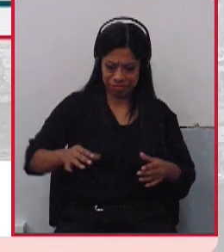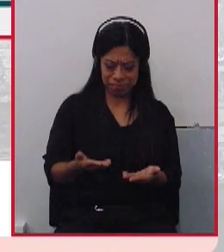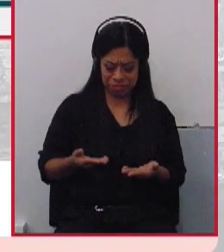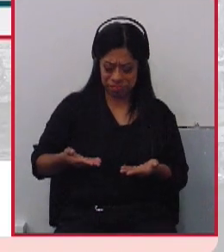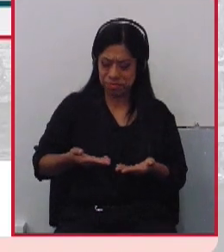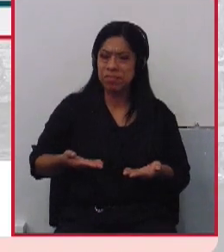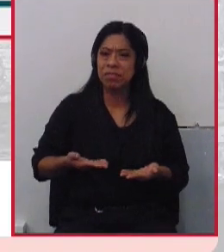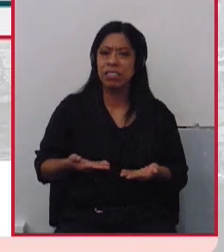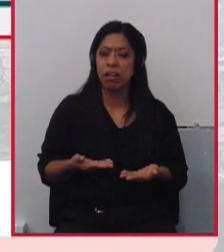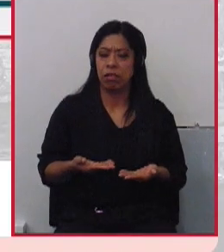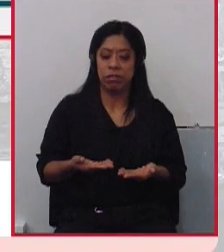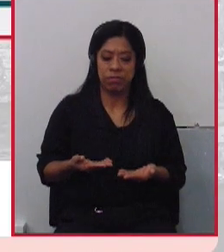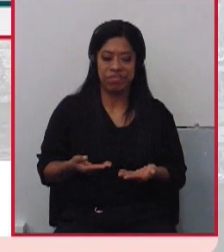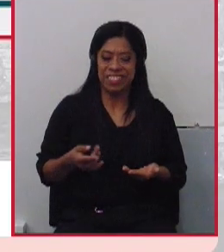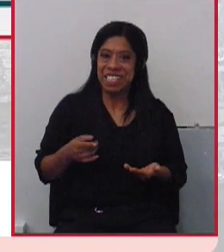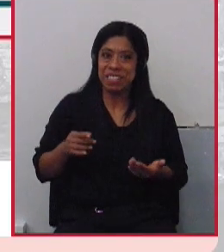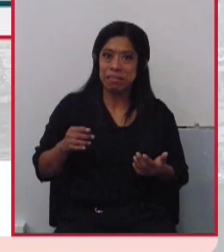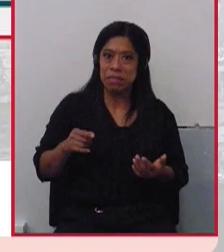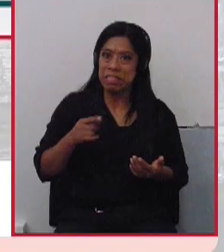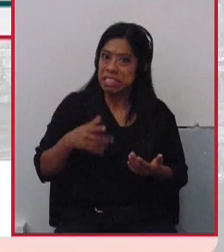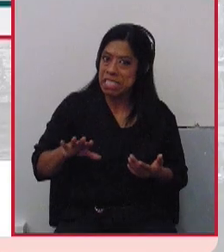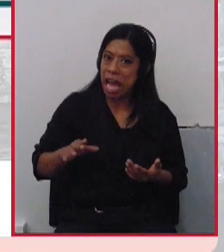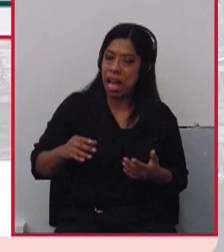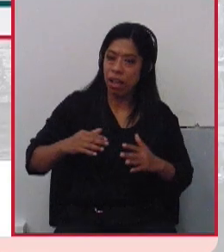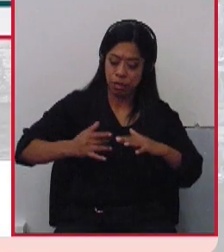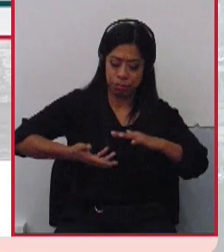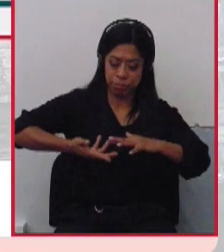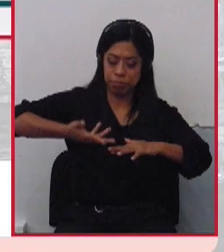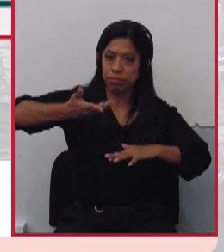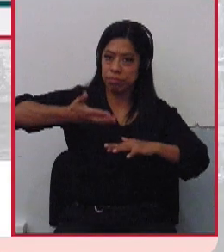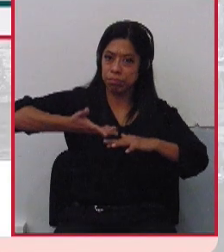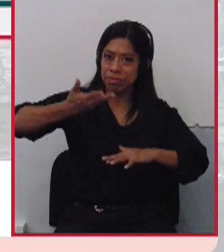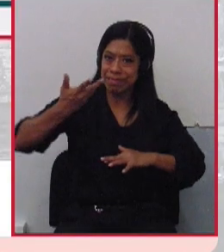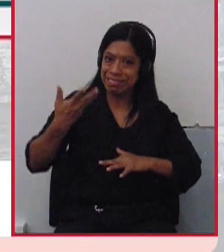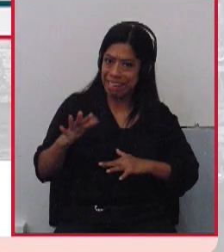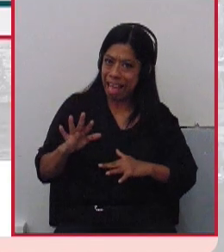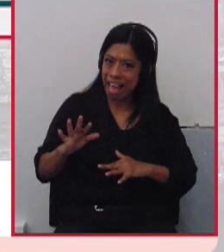Y se supone que eso ya lo debías haber flotado en el raffer, ¿no?